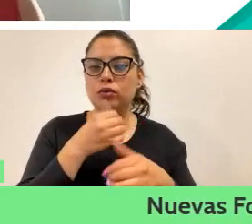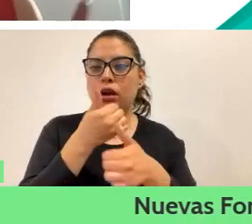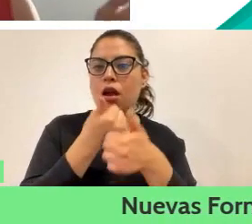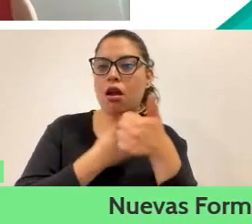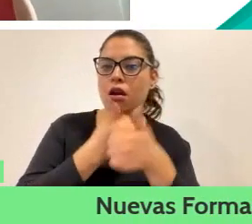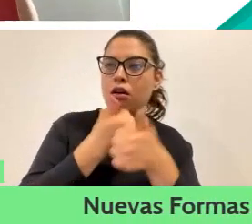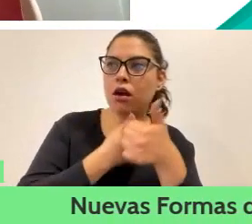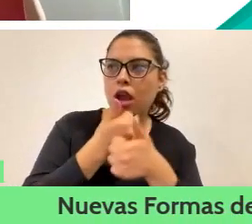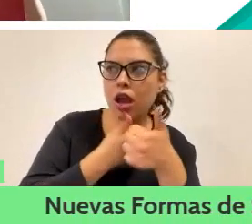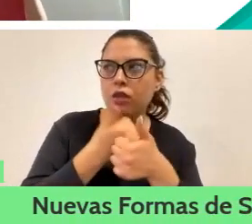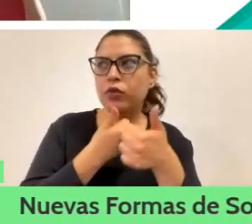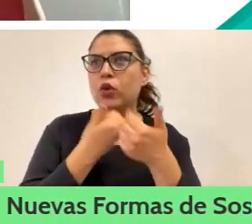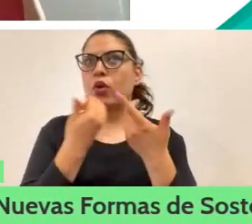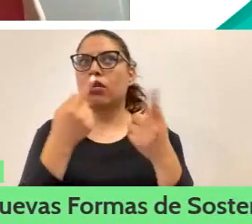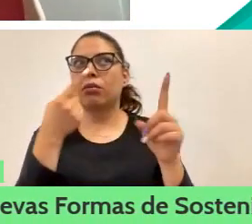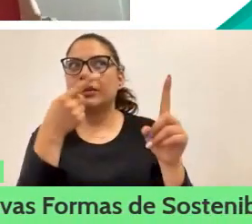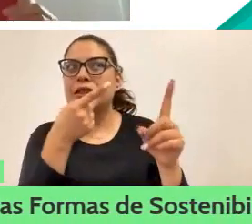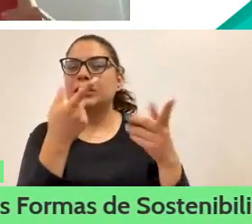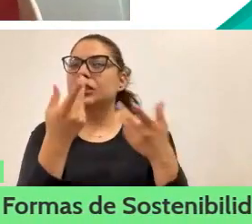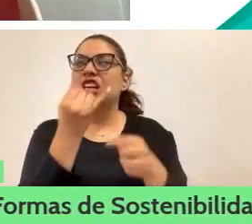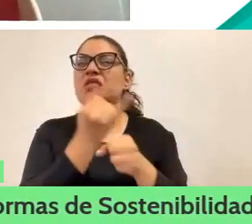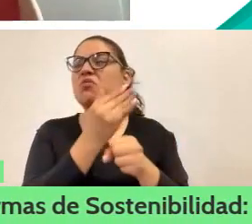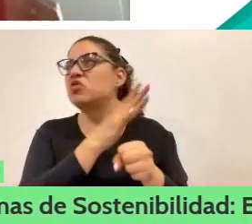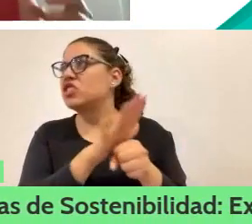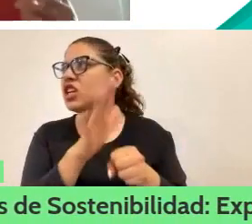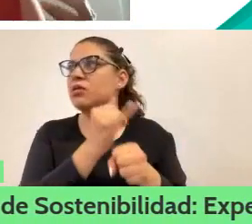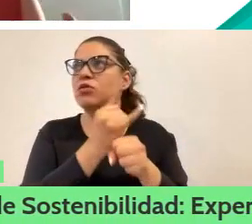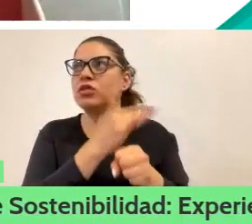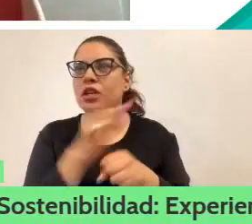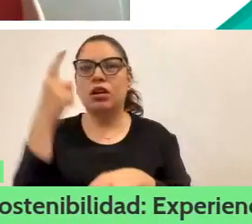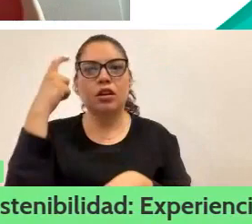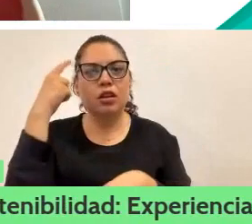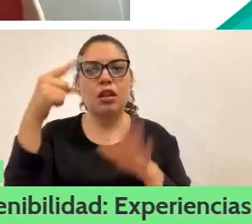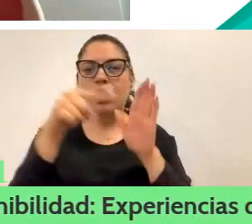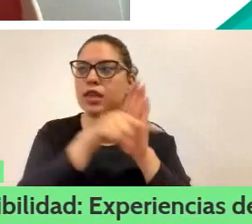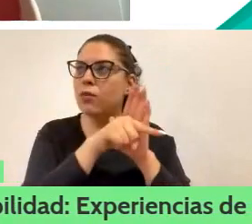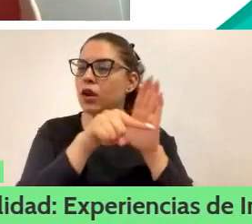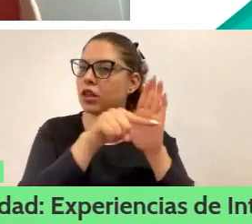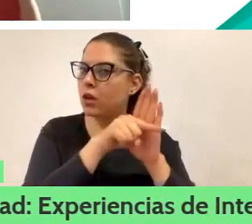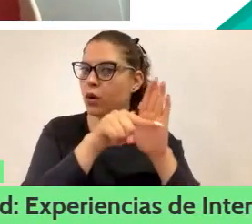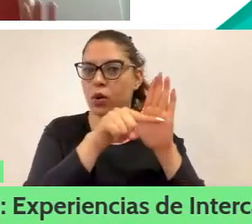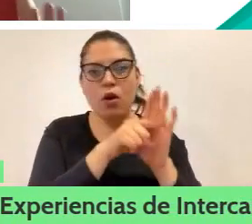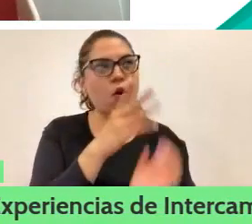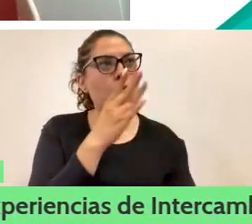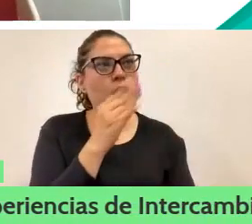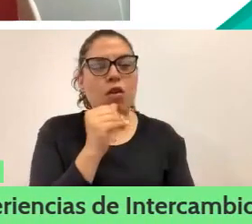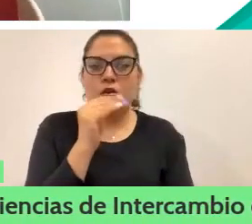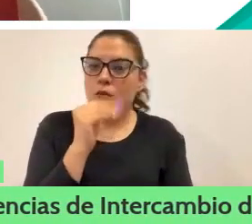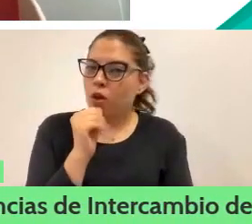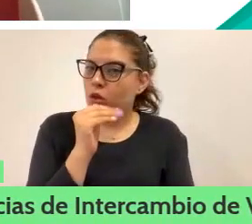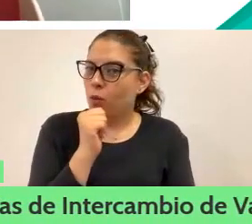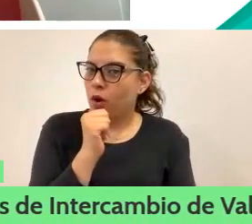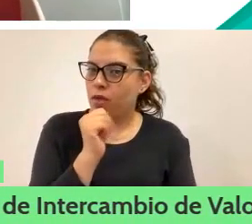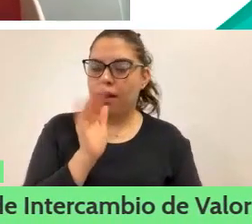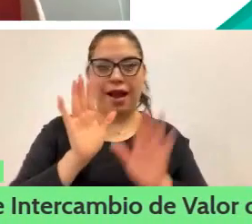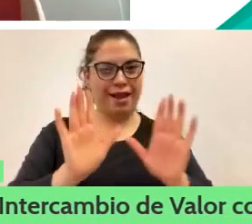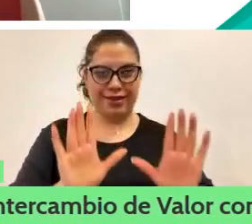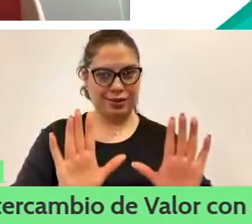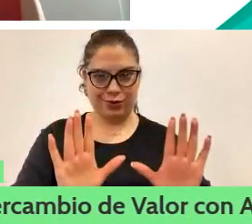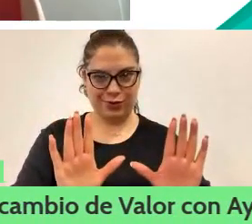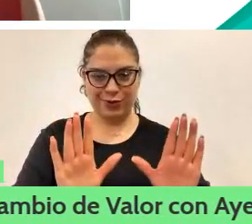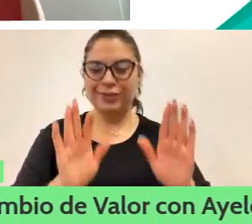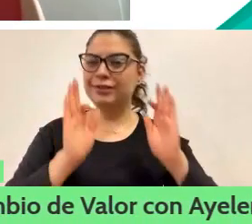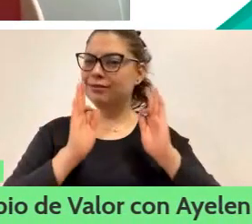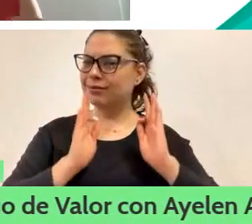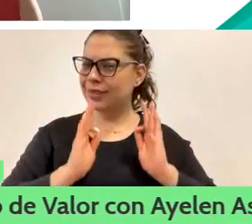como, ay, no, pero eso es imposible. Entonces, yo lo que les diría es cuando te escuches diciendo, no, eso no es posible, pares, respires y